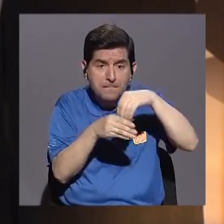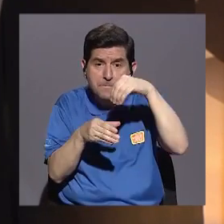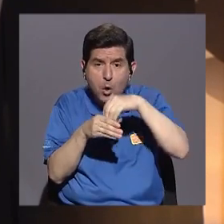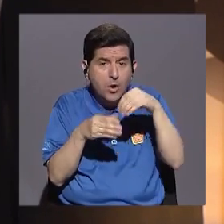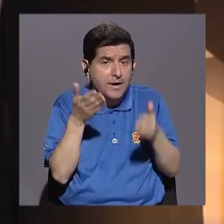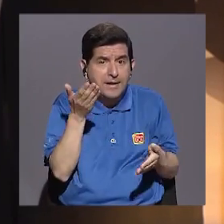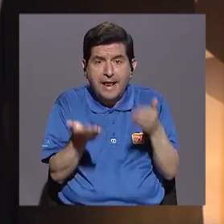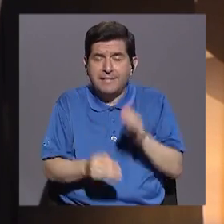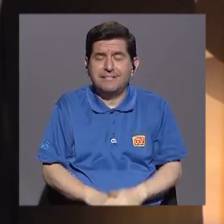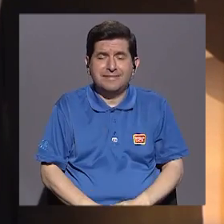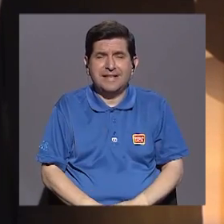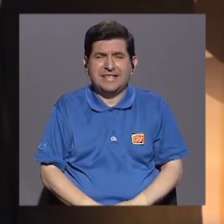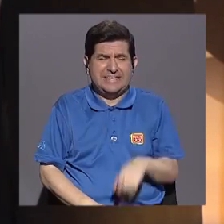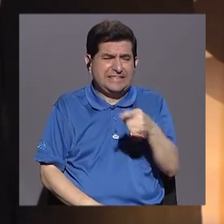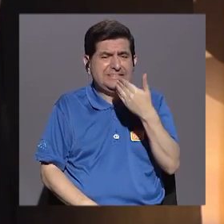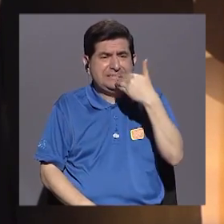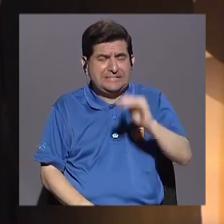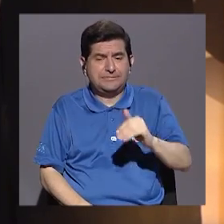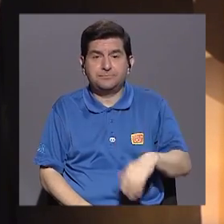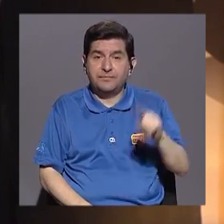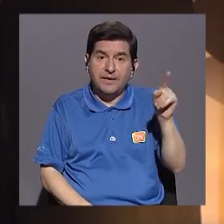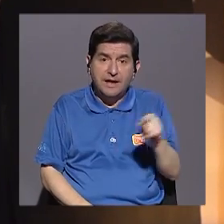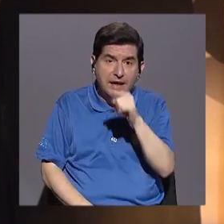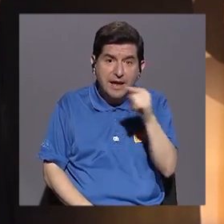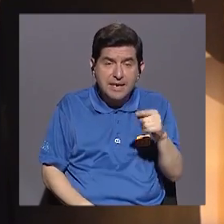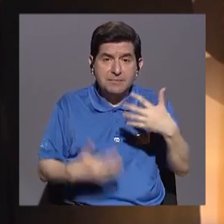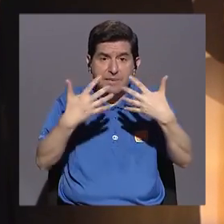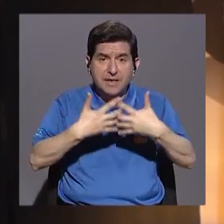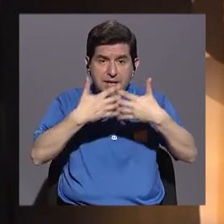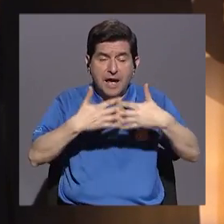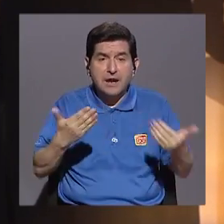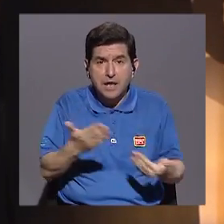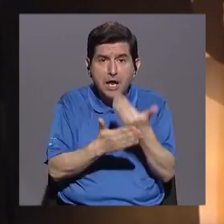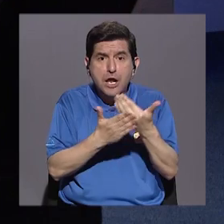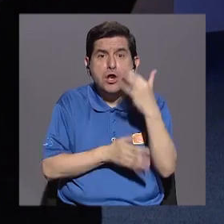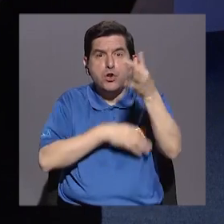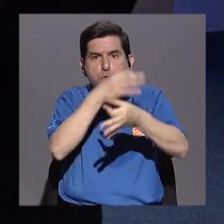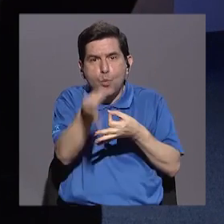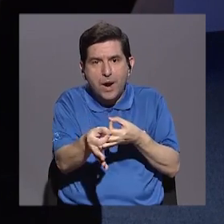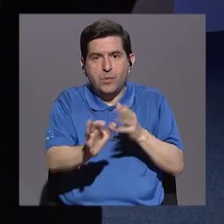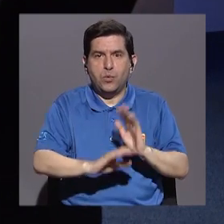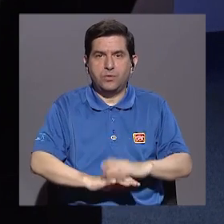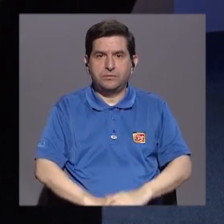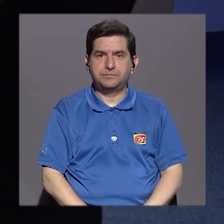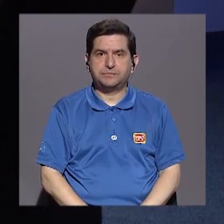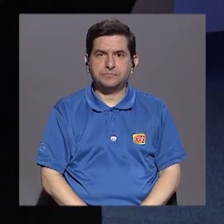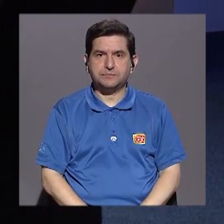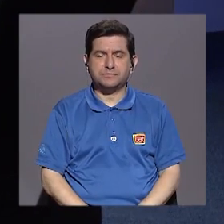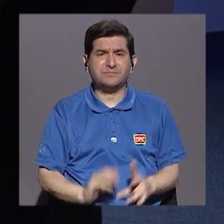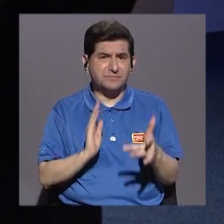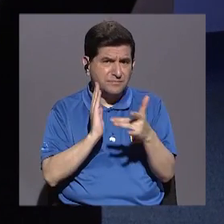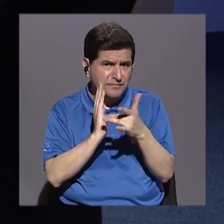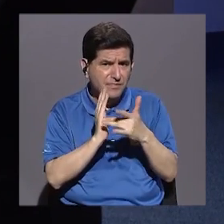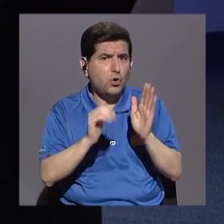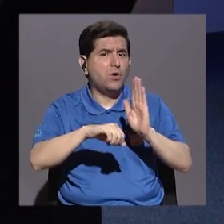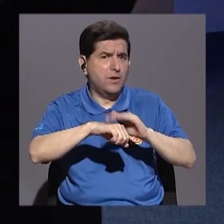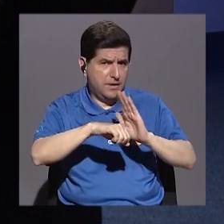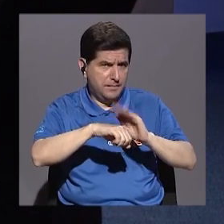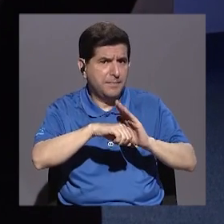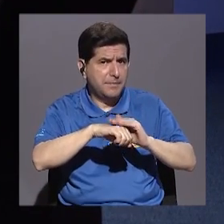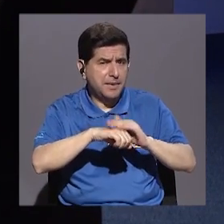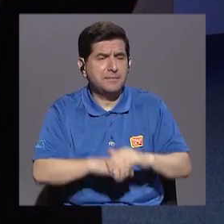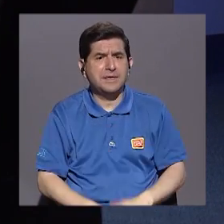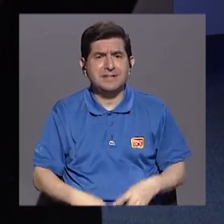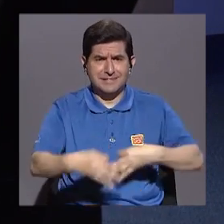componentes se daña habría que quitar el motor y ponerlo normal entonces digamos que la tecnología